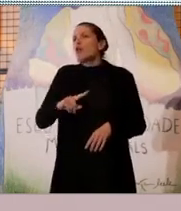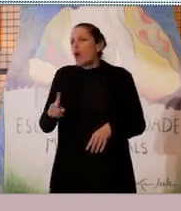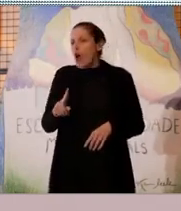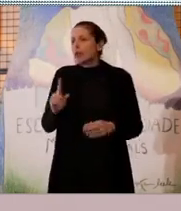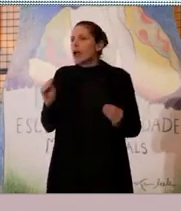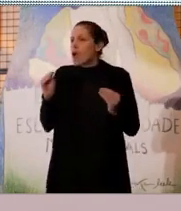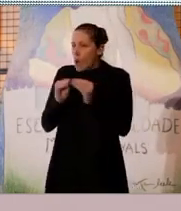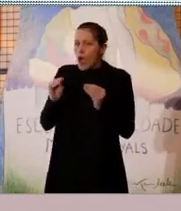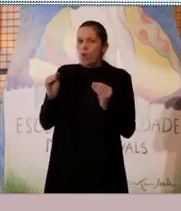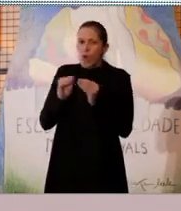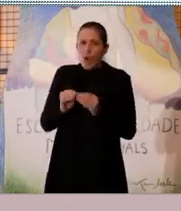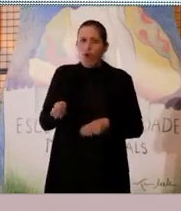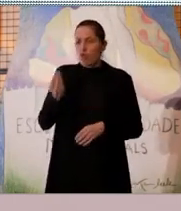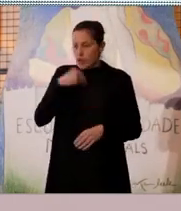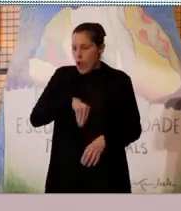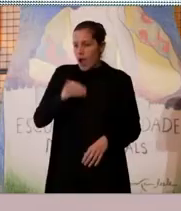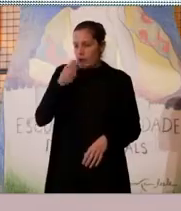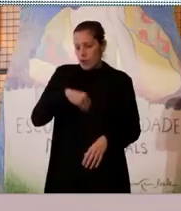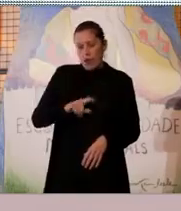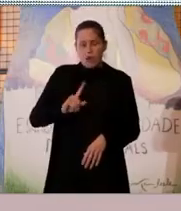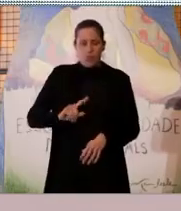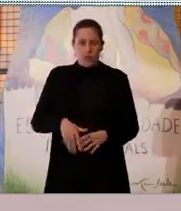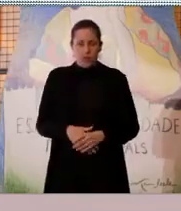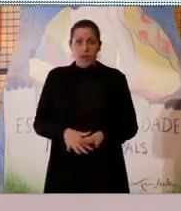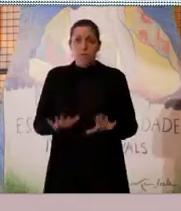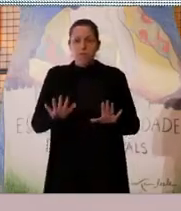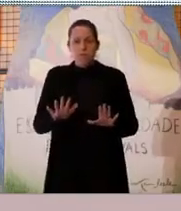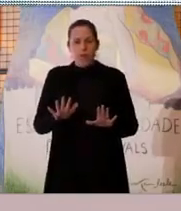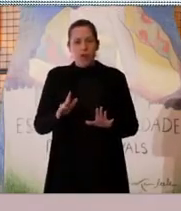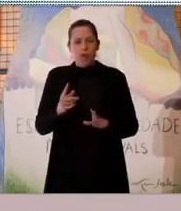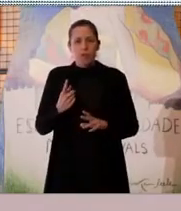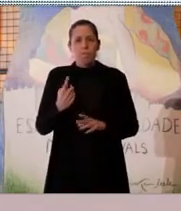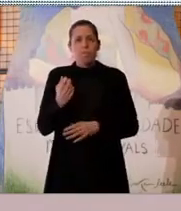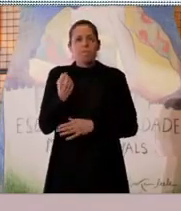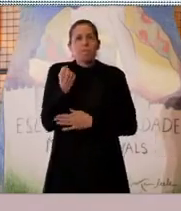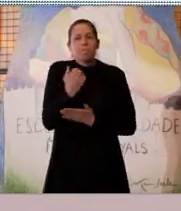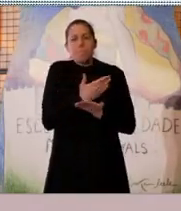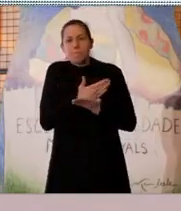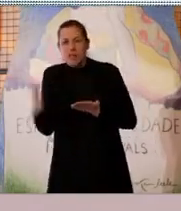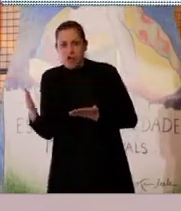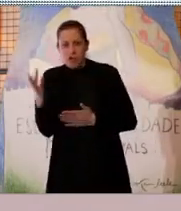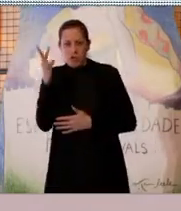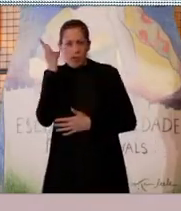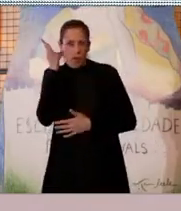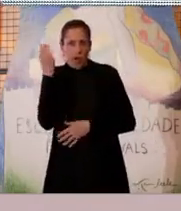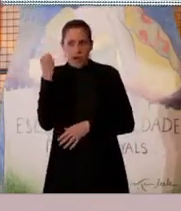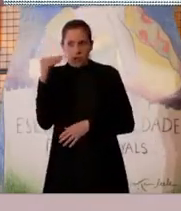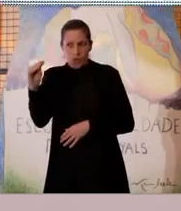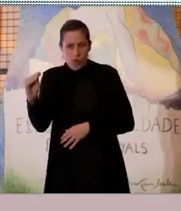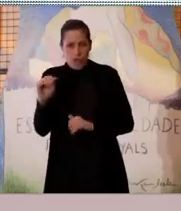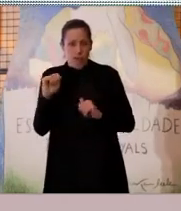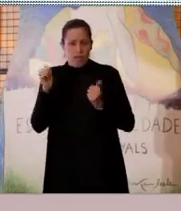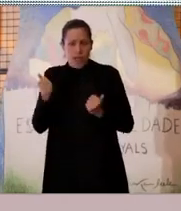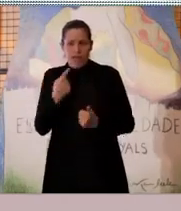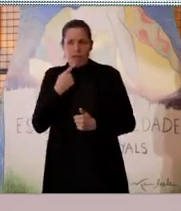pero si de repente millones de mujeres jóvenes empiezan a decir que que bueno